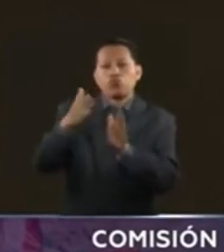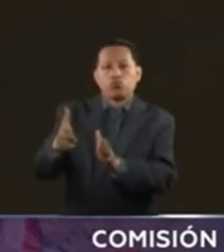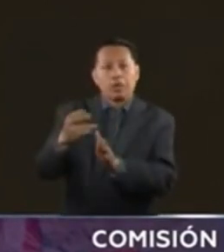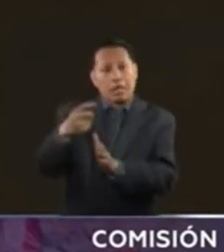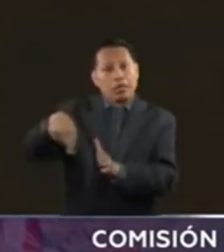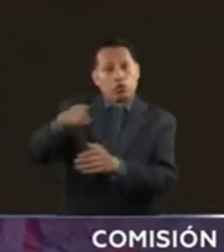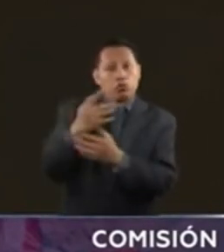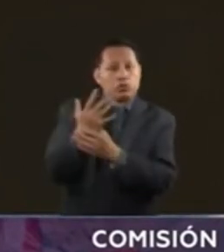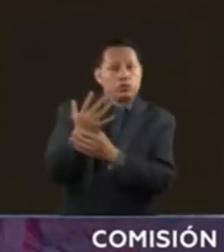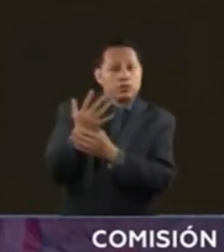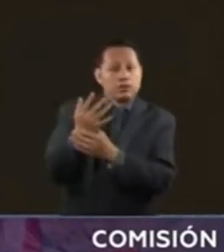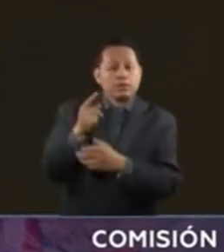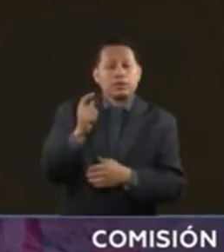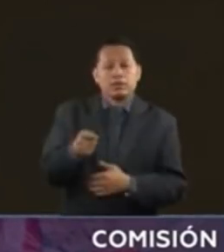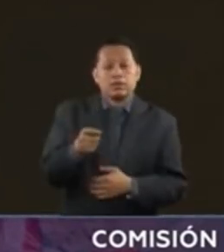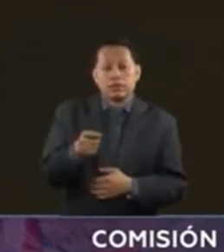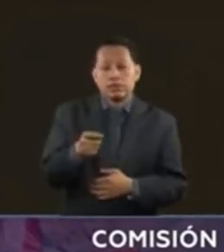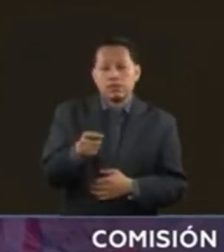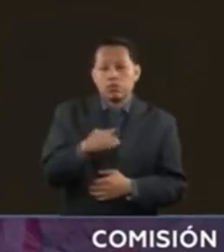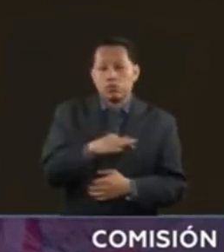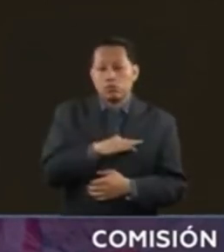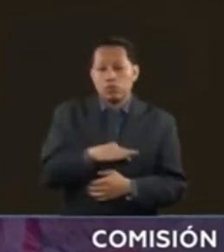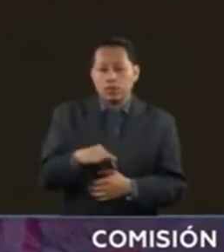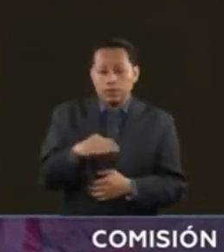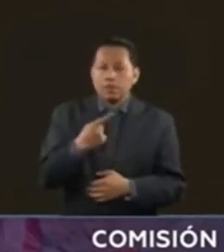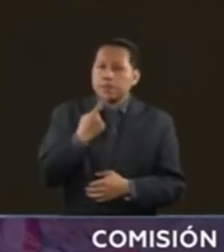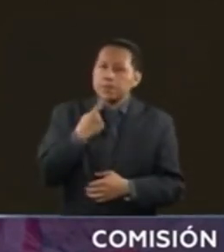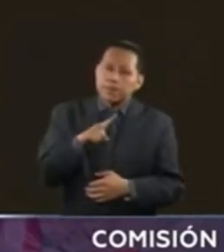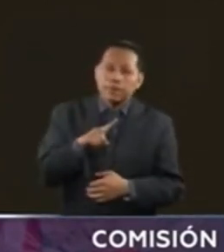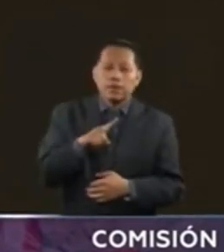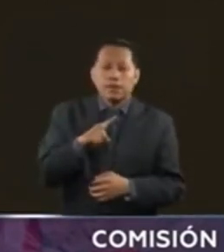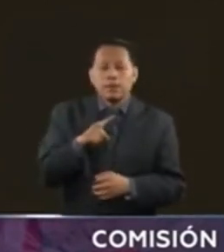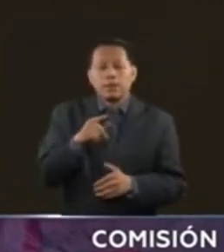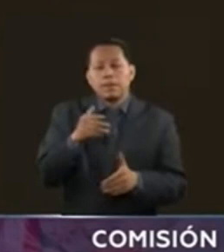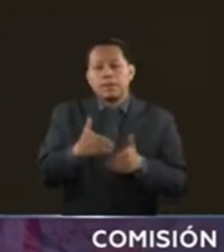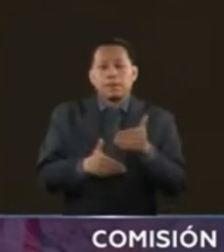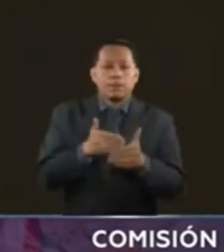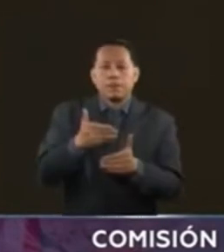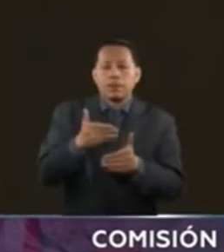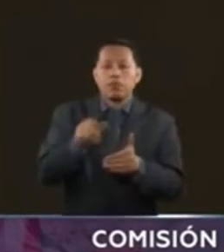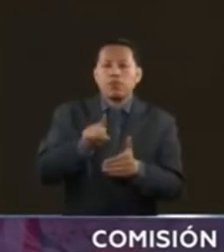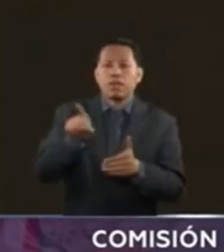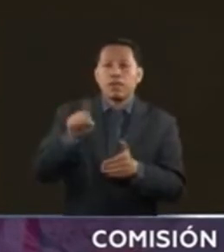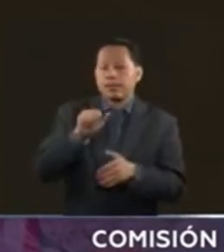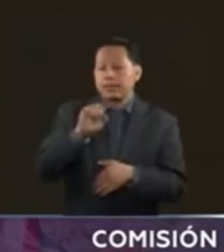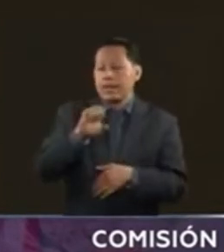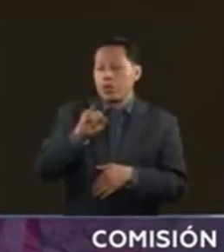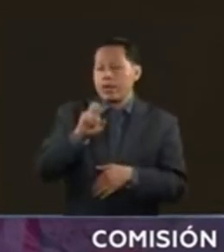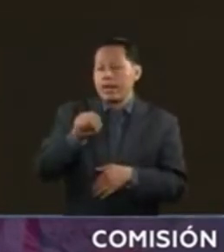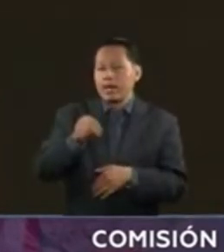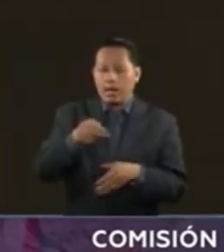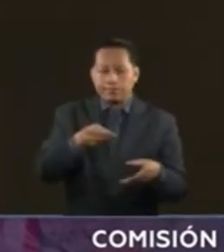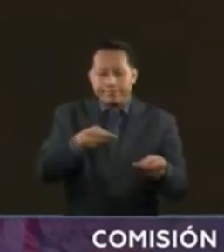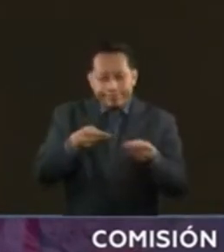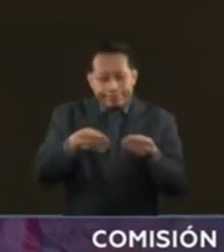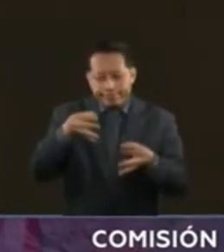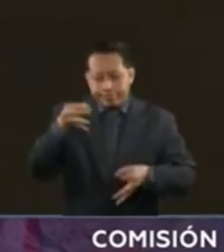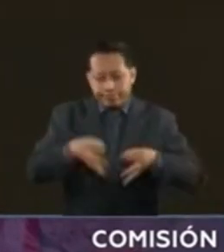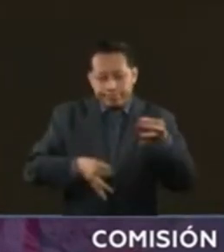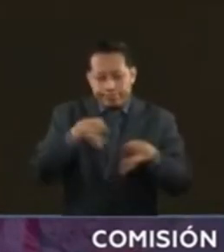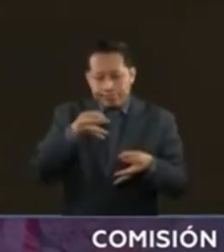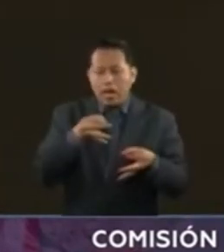la impugnación que derivó en un resolutivo en la suprema corte de justicia donde